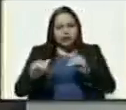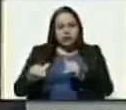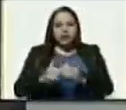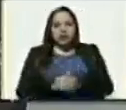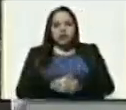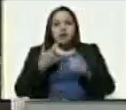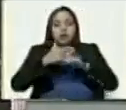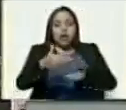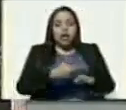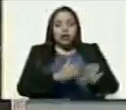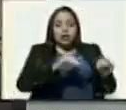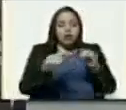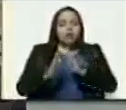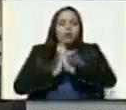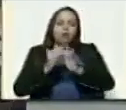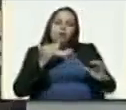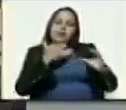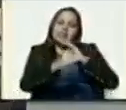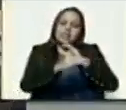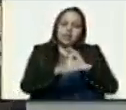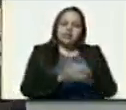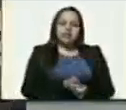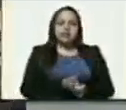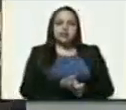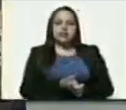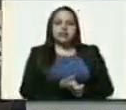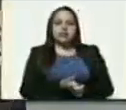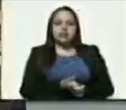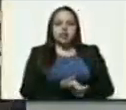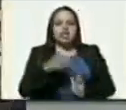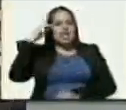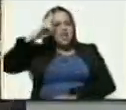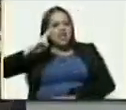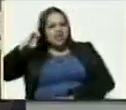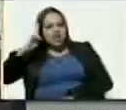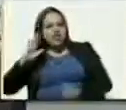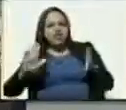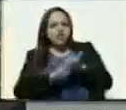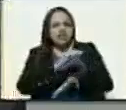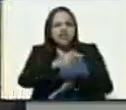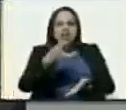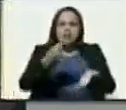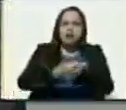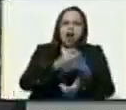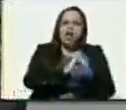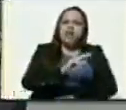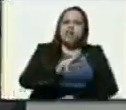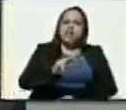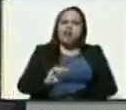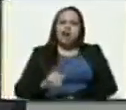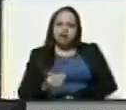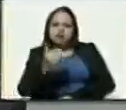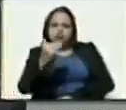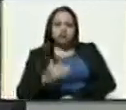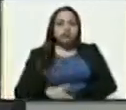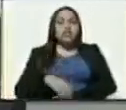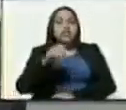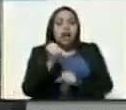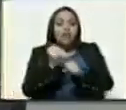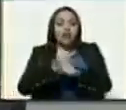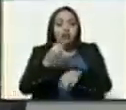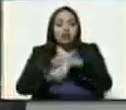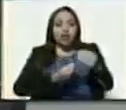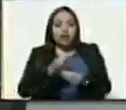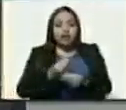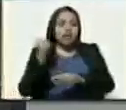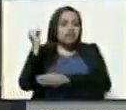además, bueno, un mensaje y quizás un poco reflexión de este impuesto y de lo que además la tarea que toca ahora con